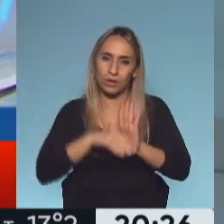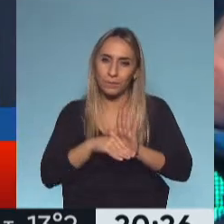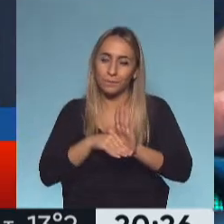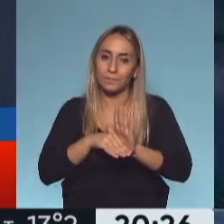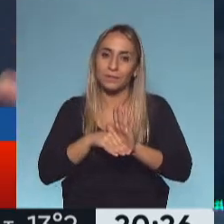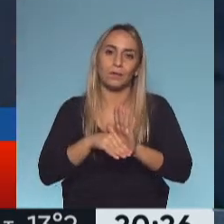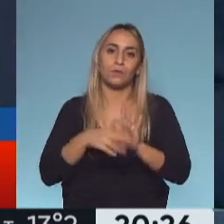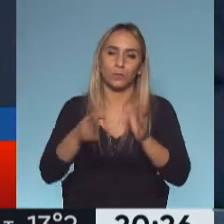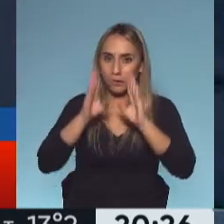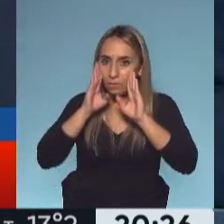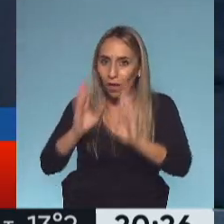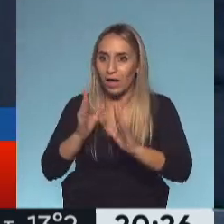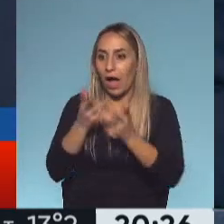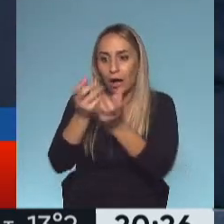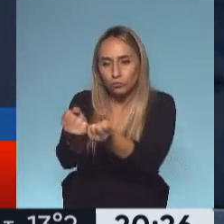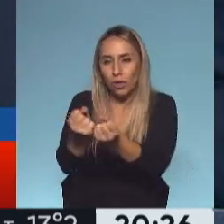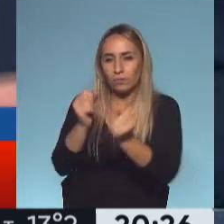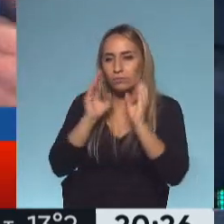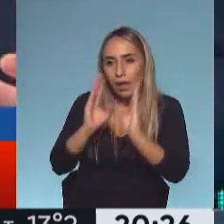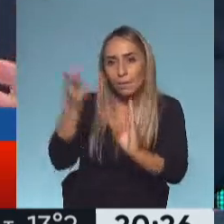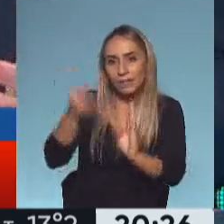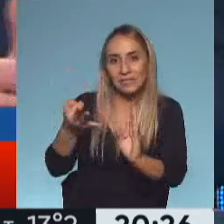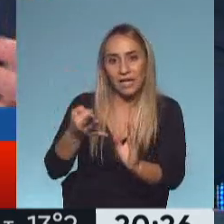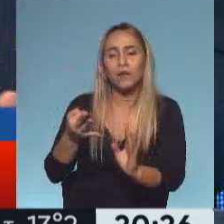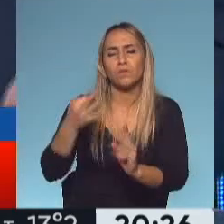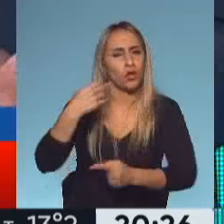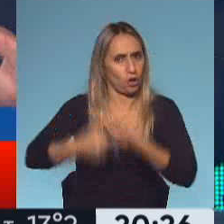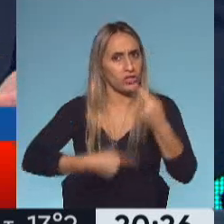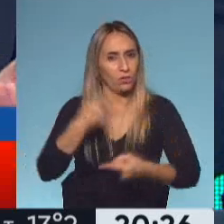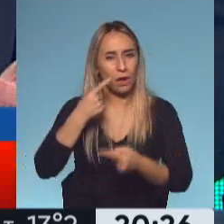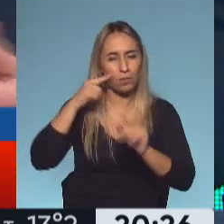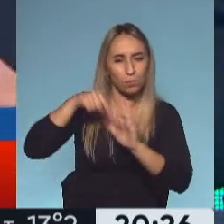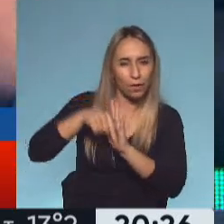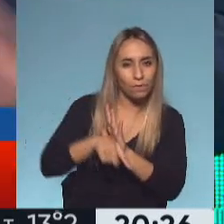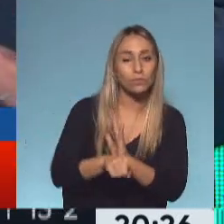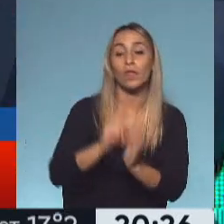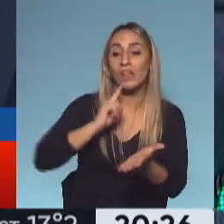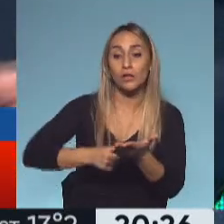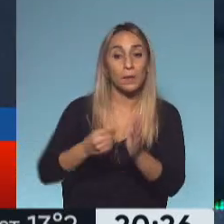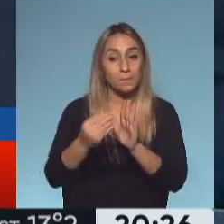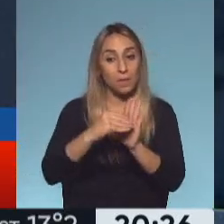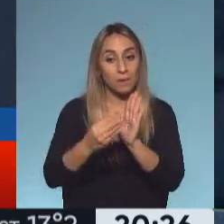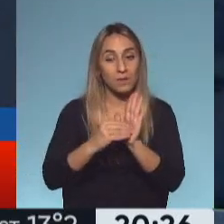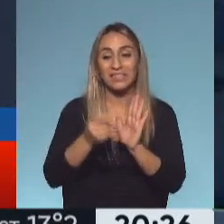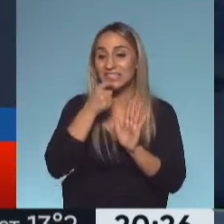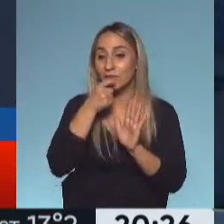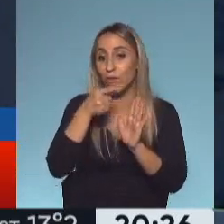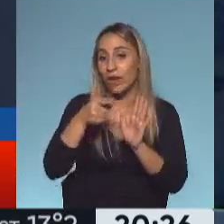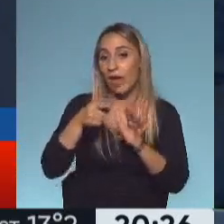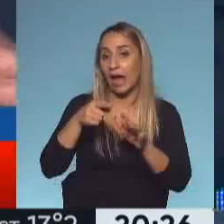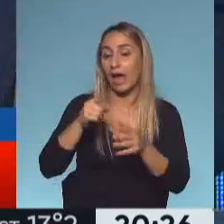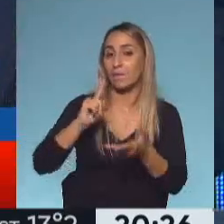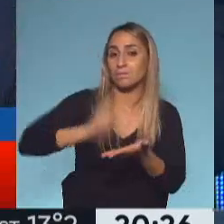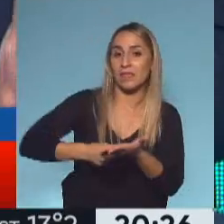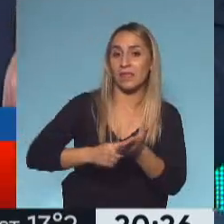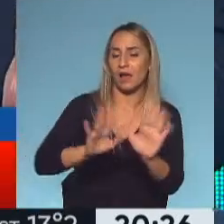focalizado y bueno, obviamente están las posibilidades de seguir profundizando en la medida que esperemos no sea necesario, esto implique más restricciones,